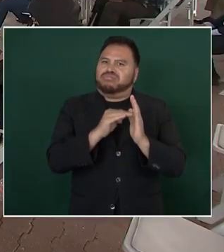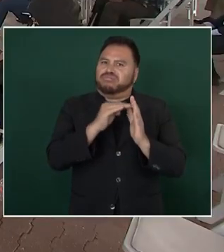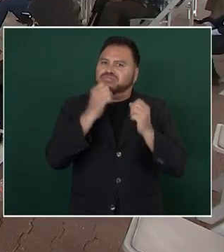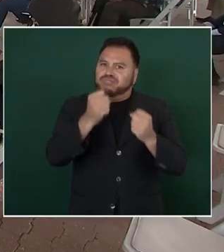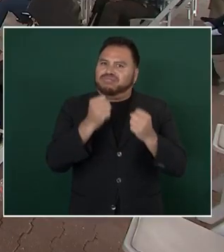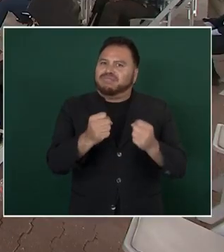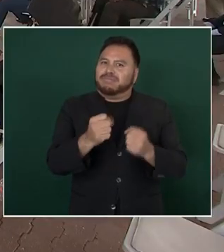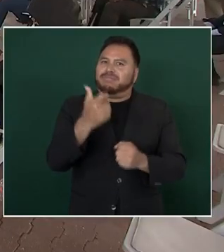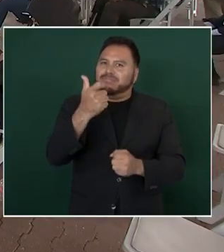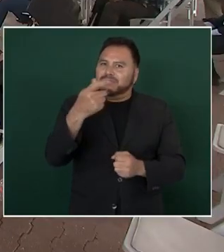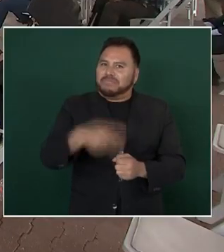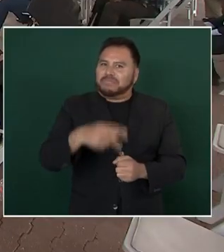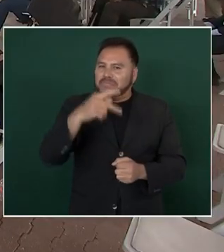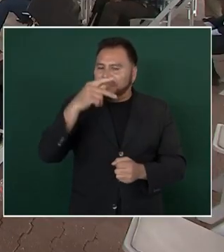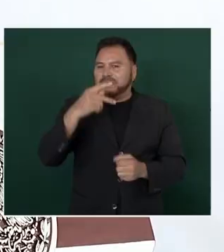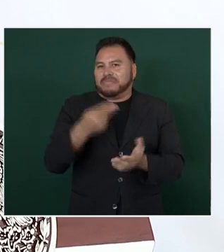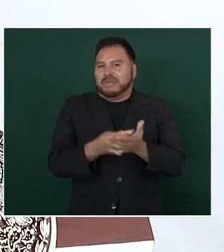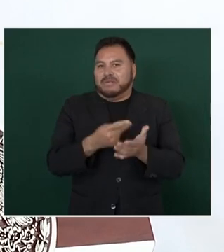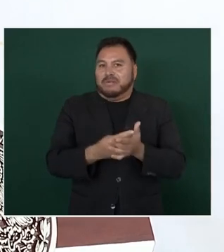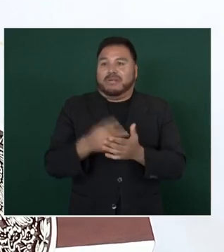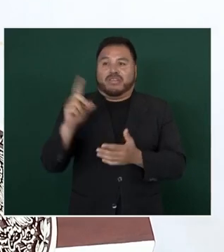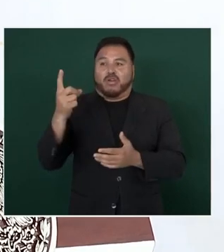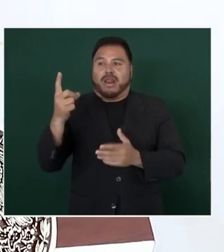Nuestro peso con relación al dólar.